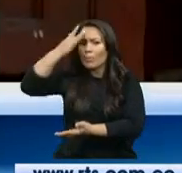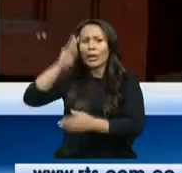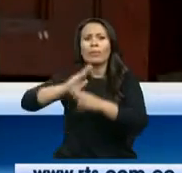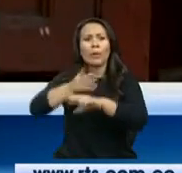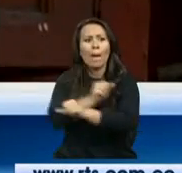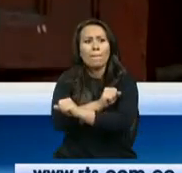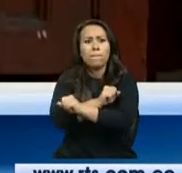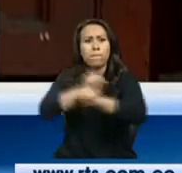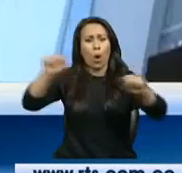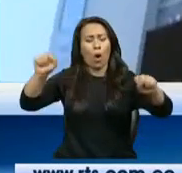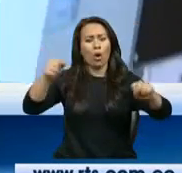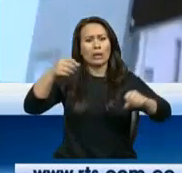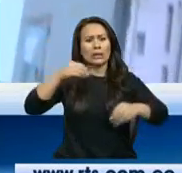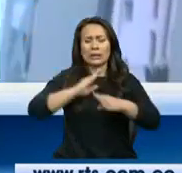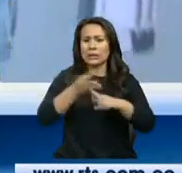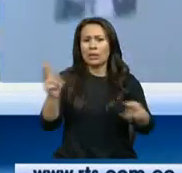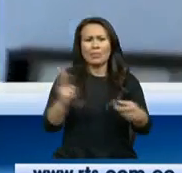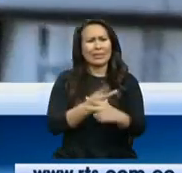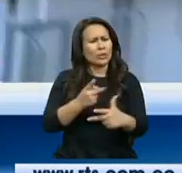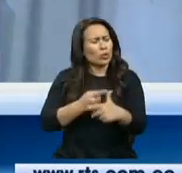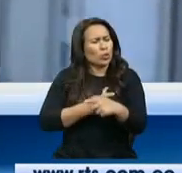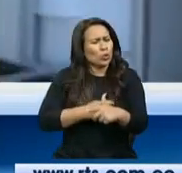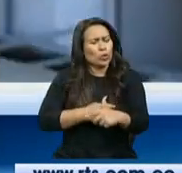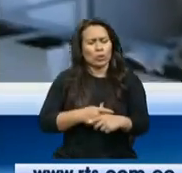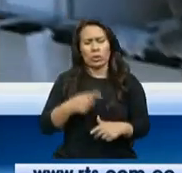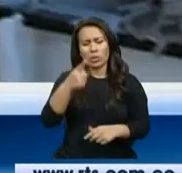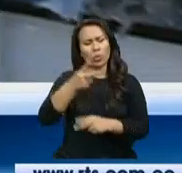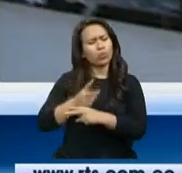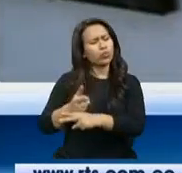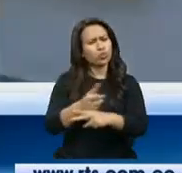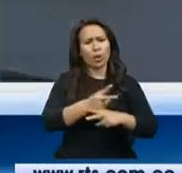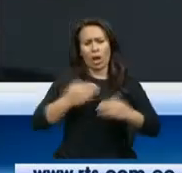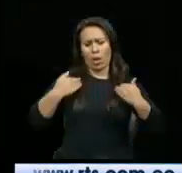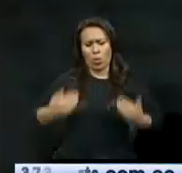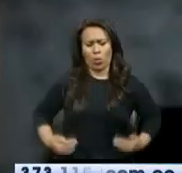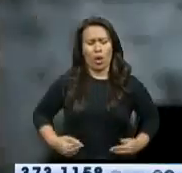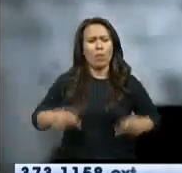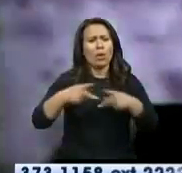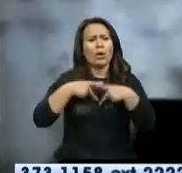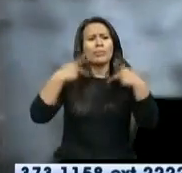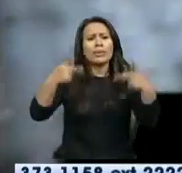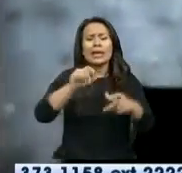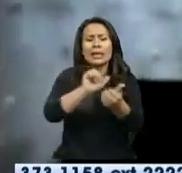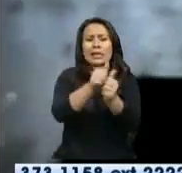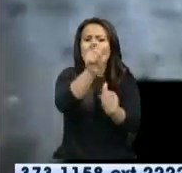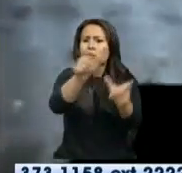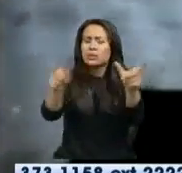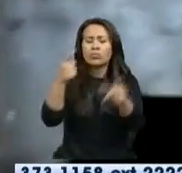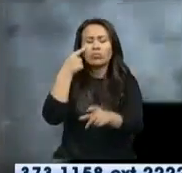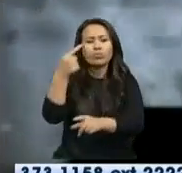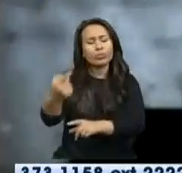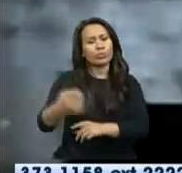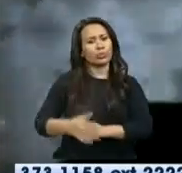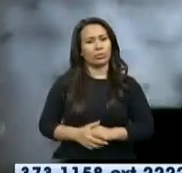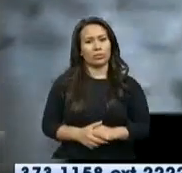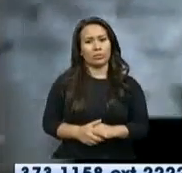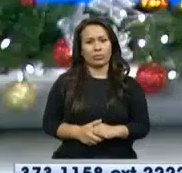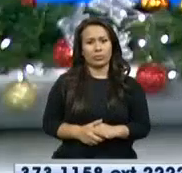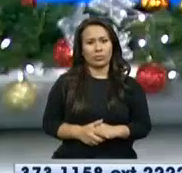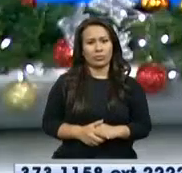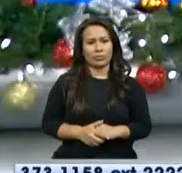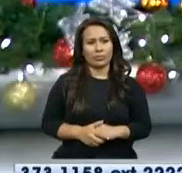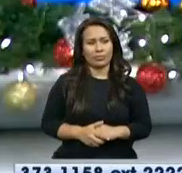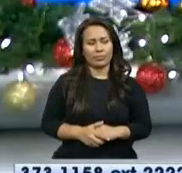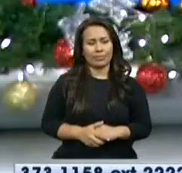que puede terminar en graves consecuencias, incluso con la vida. En Quito informó Iván Casamen.